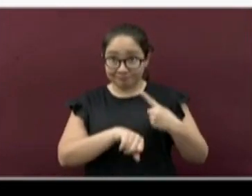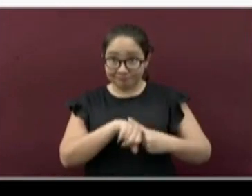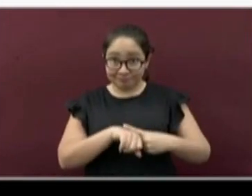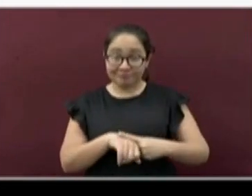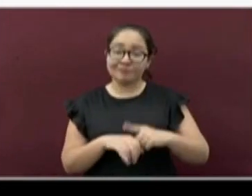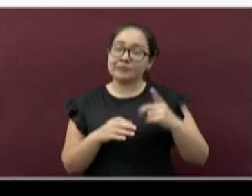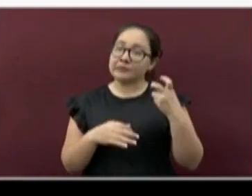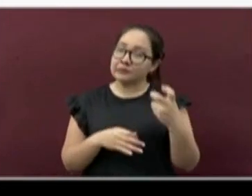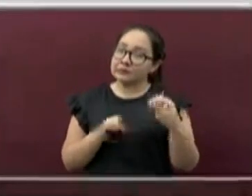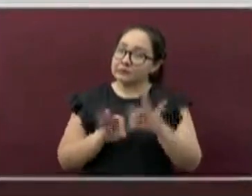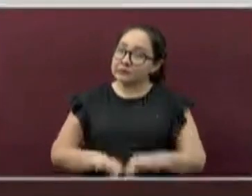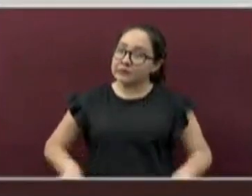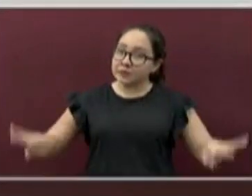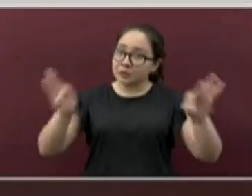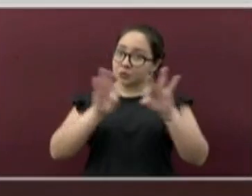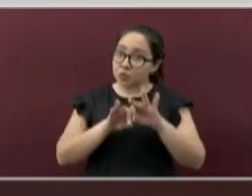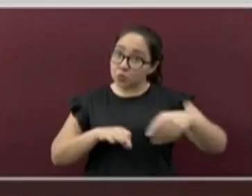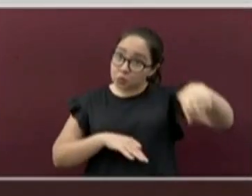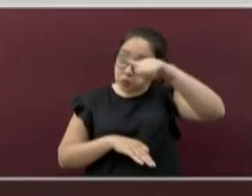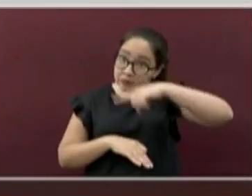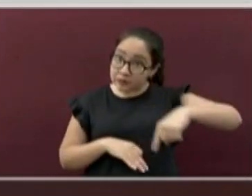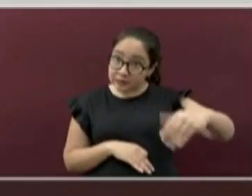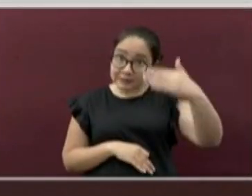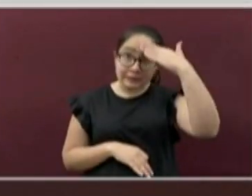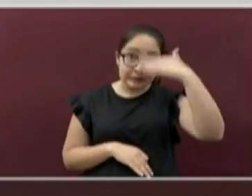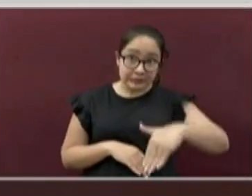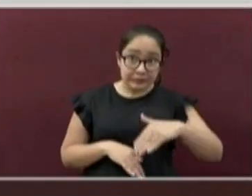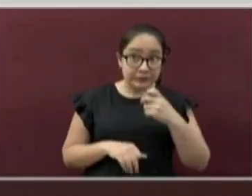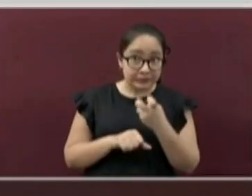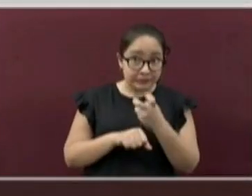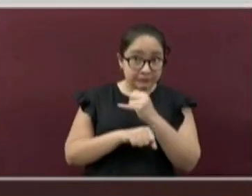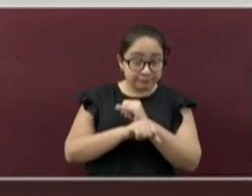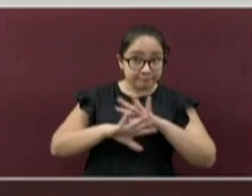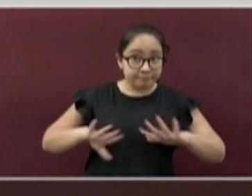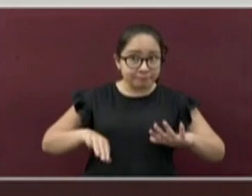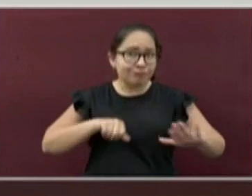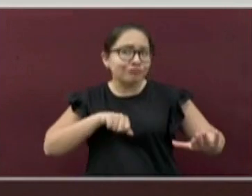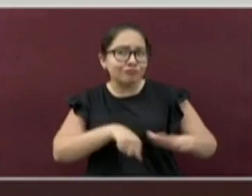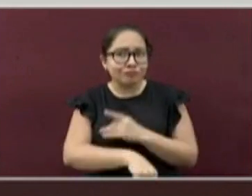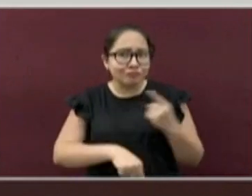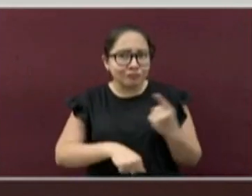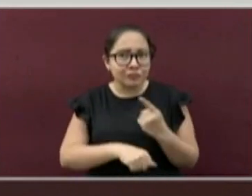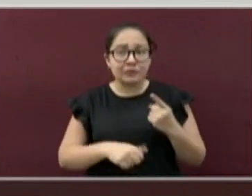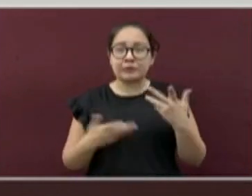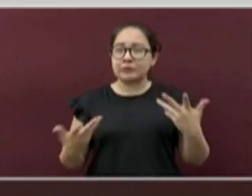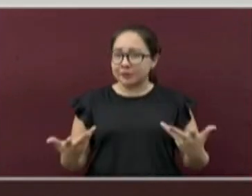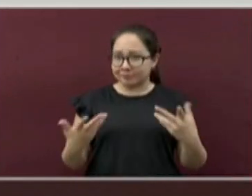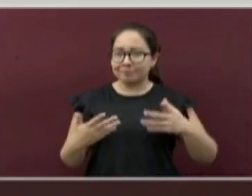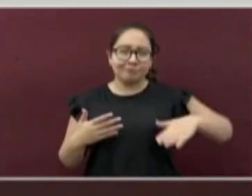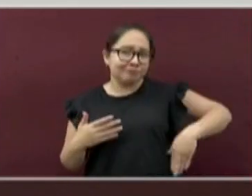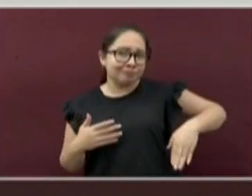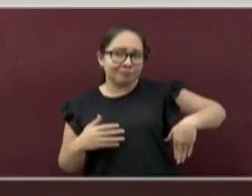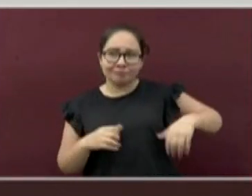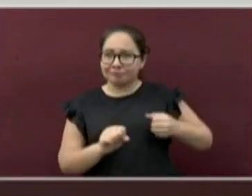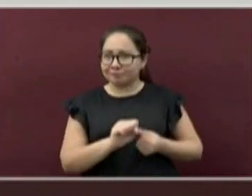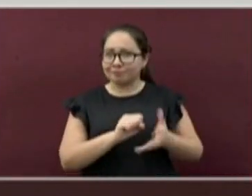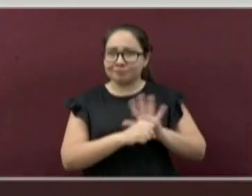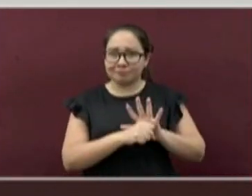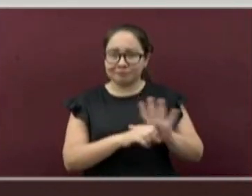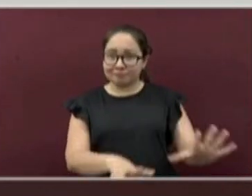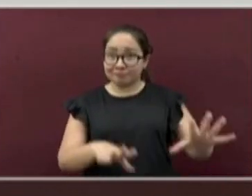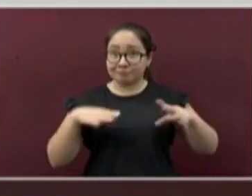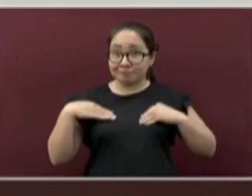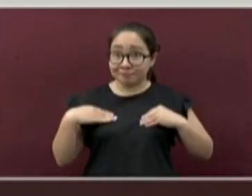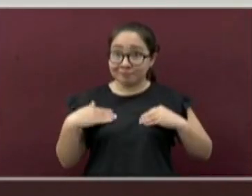reitero, es muy importante que consideren este dato, dado que estos enfermos recién desarrollaron COVID-19. Y